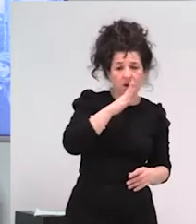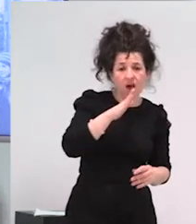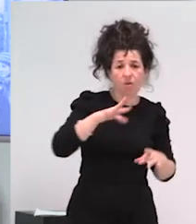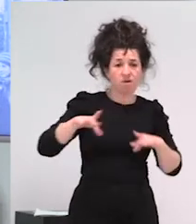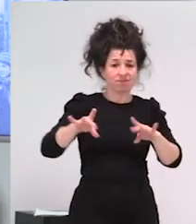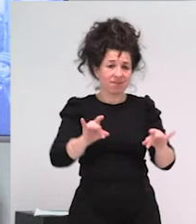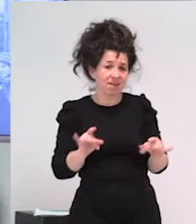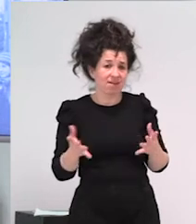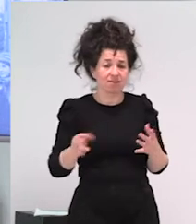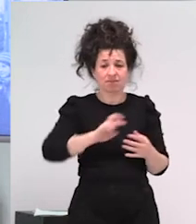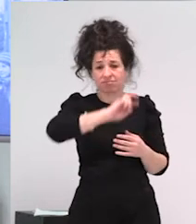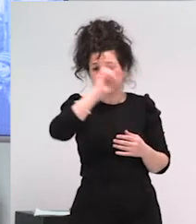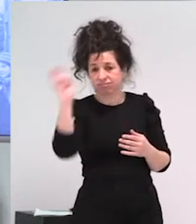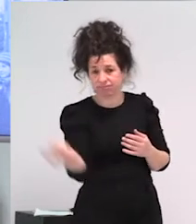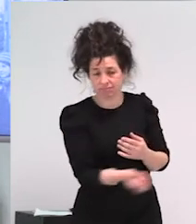las tierras, etc.